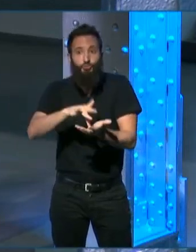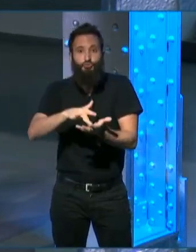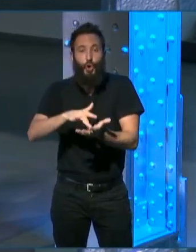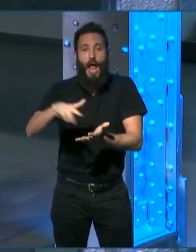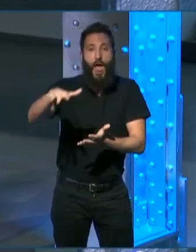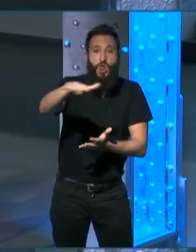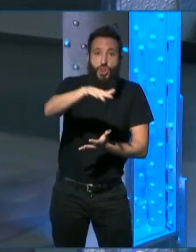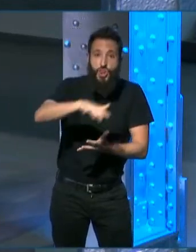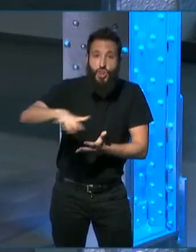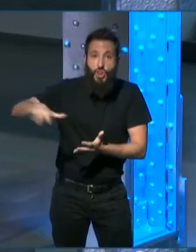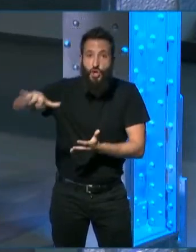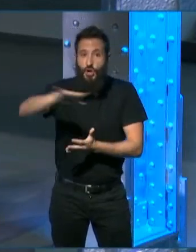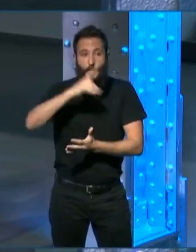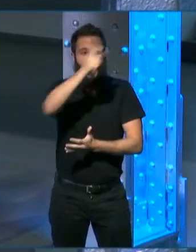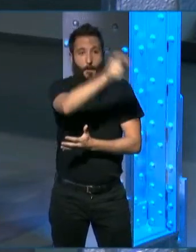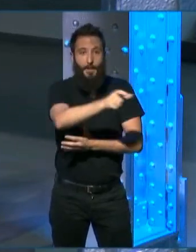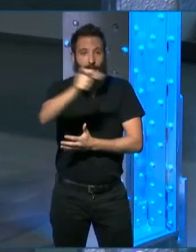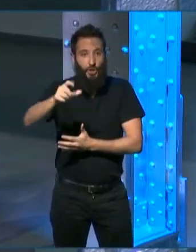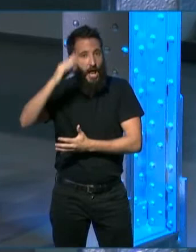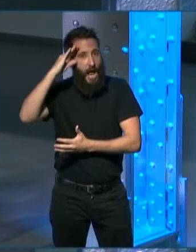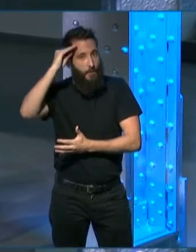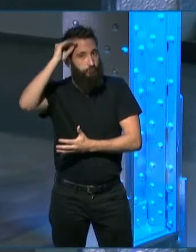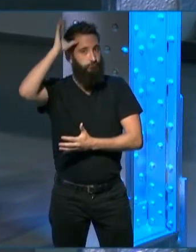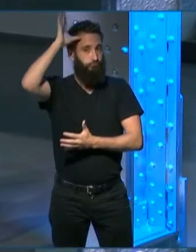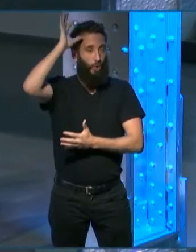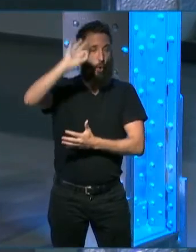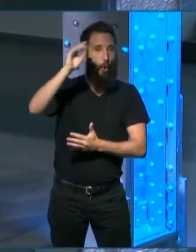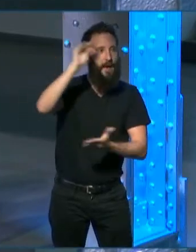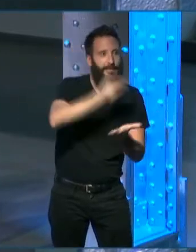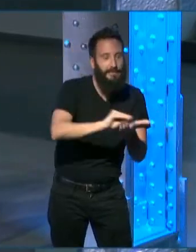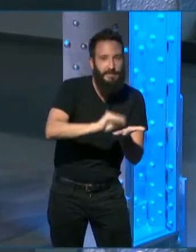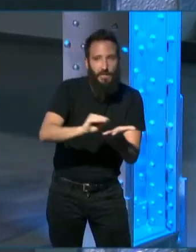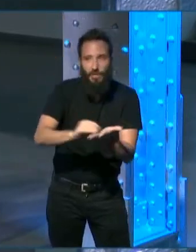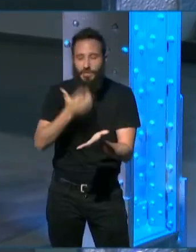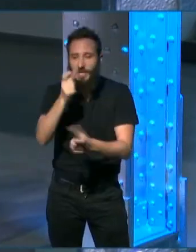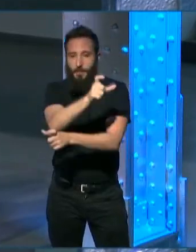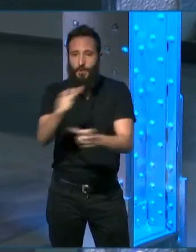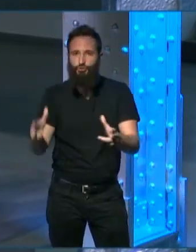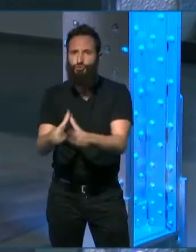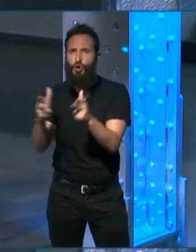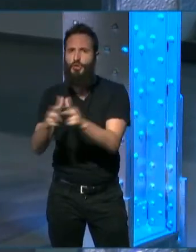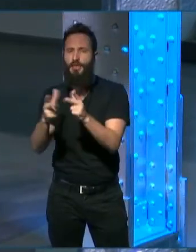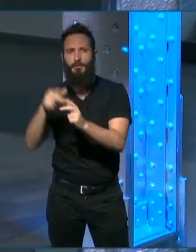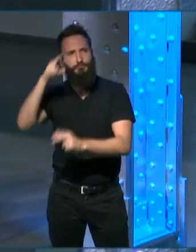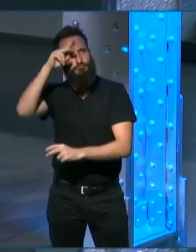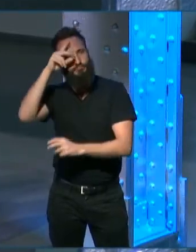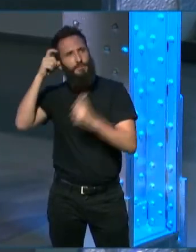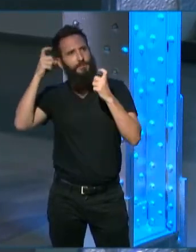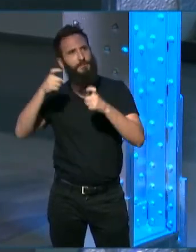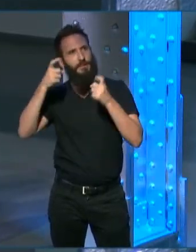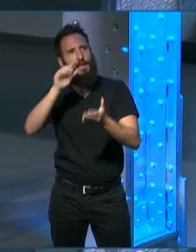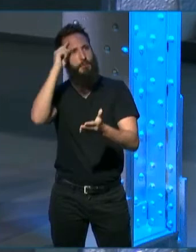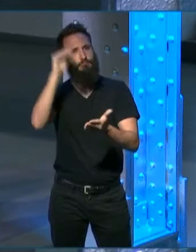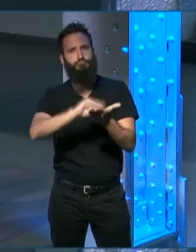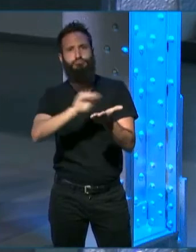lugar del intelectual, del escritor, si las sociedades se van a preocupar por proteger a los escritores